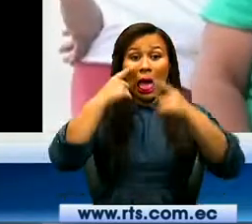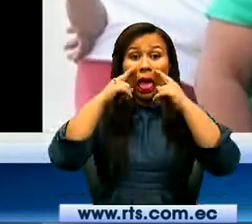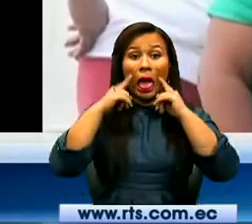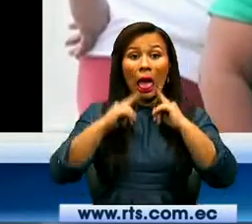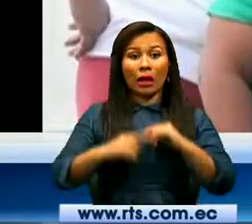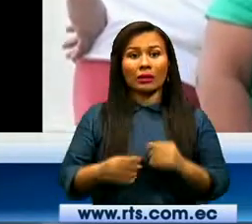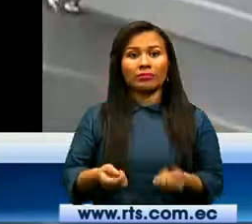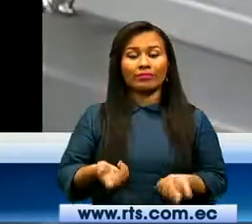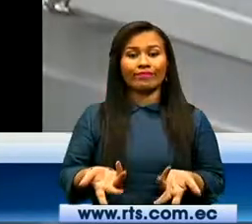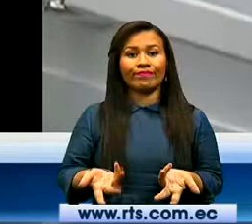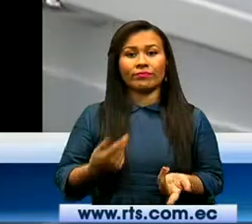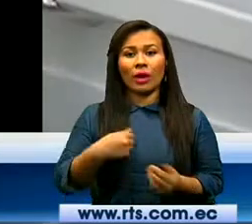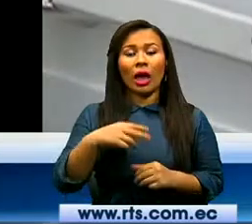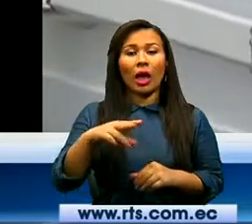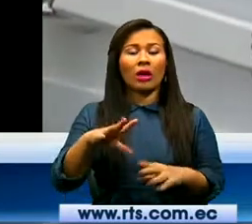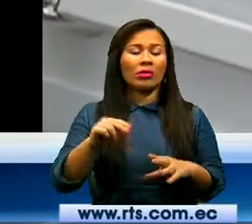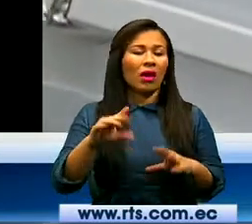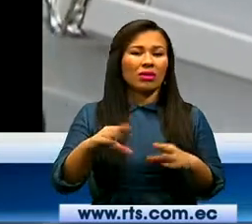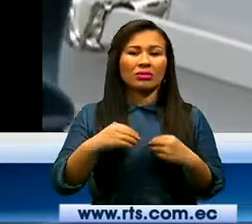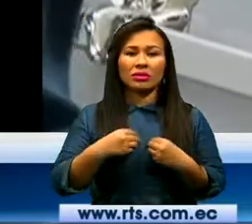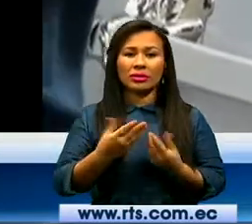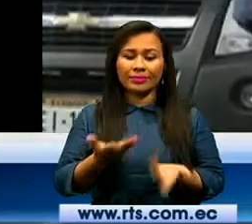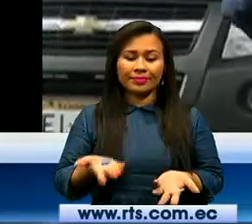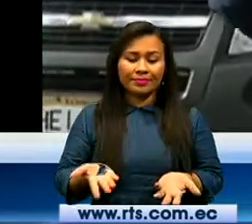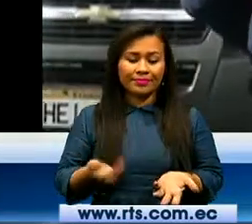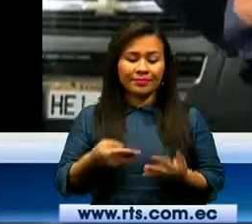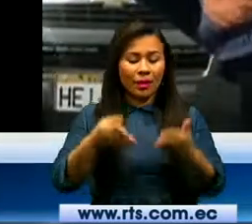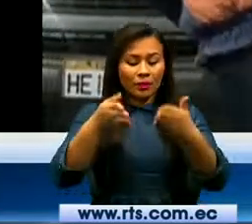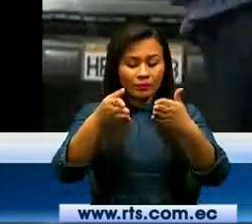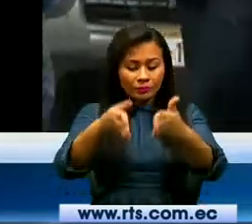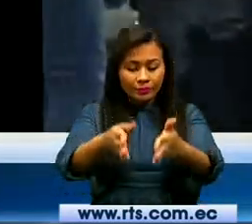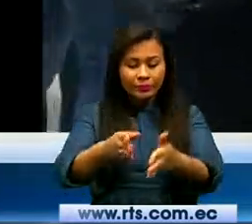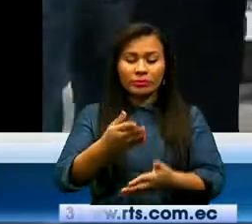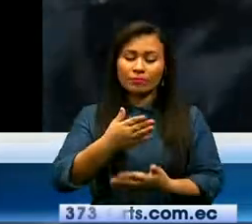la resignación para brindarle cristiana sepultura al